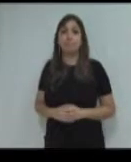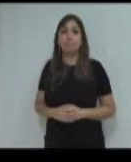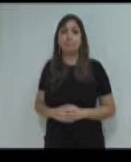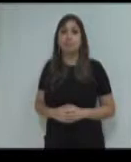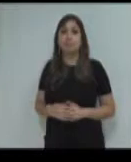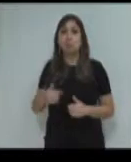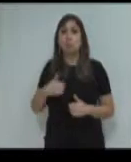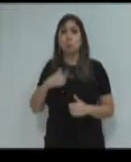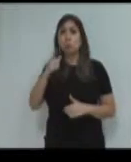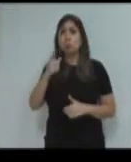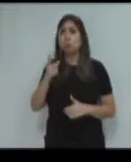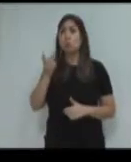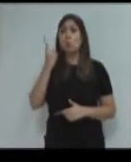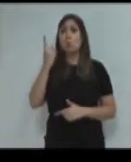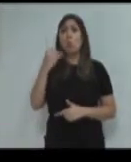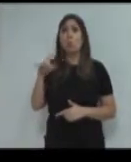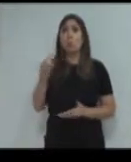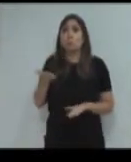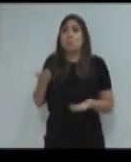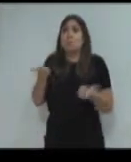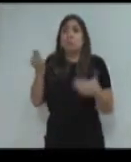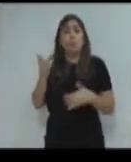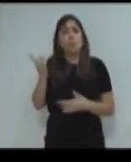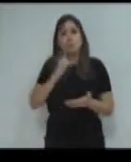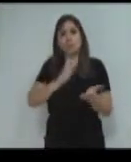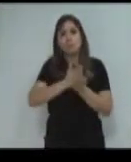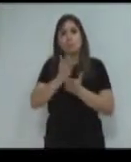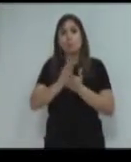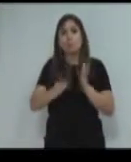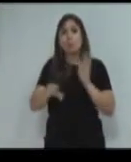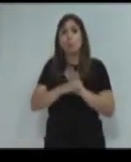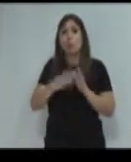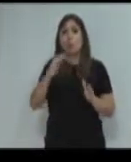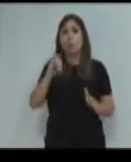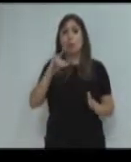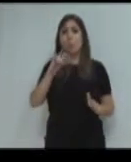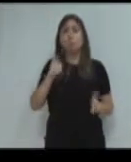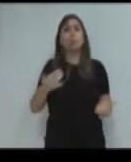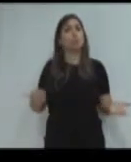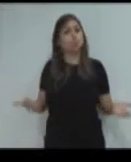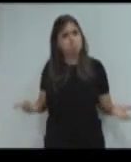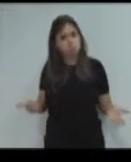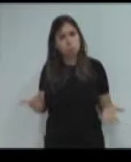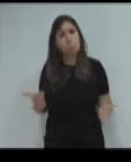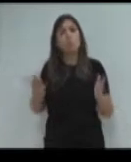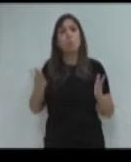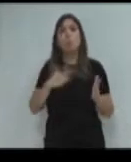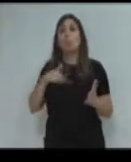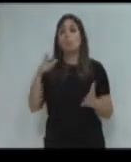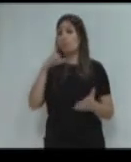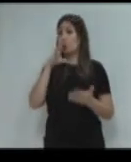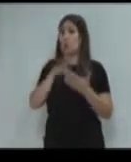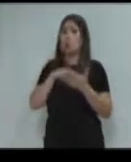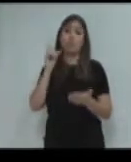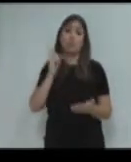le ofreces las alternativas, código BIDI está muy bien, pero a lo mejor no lo